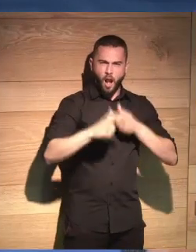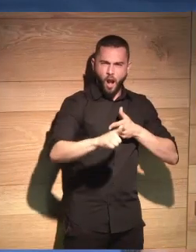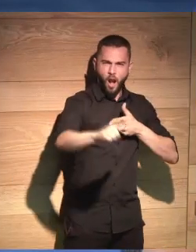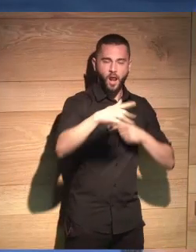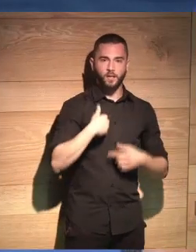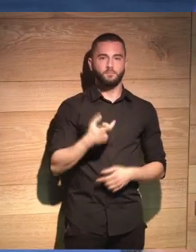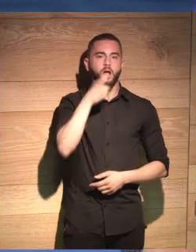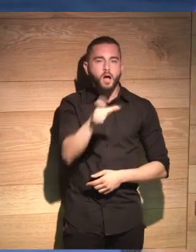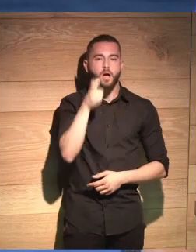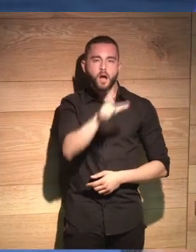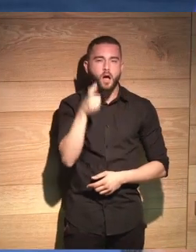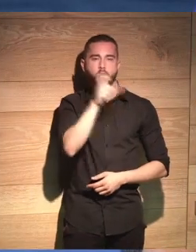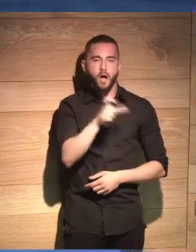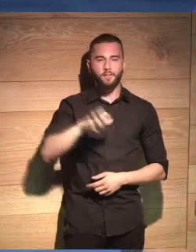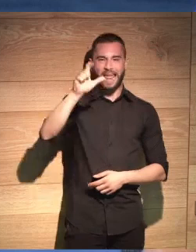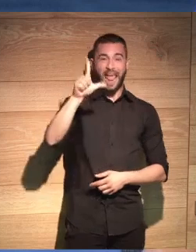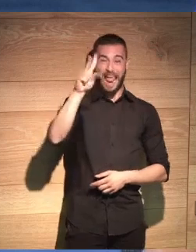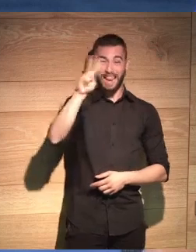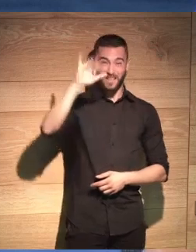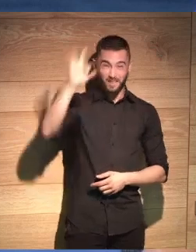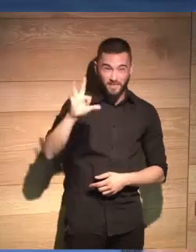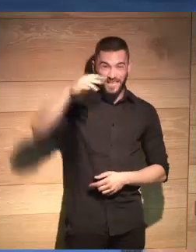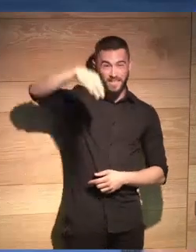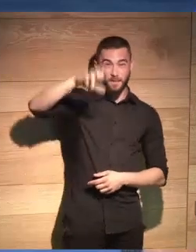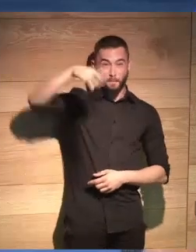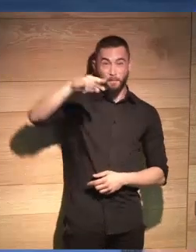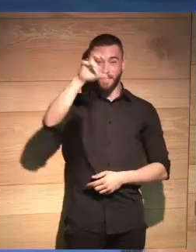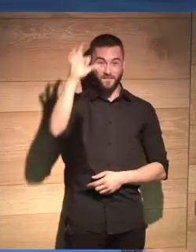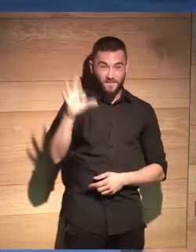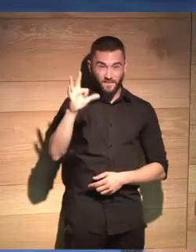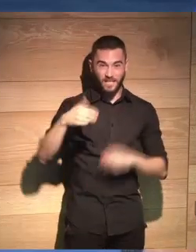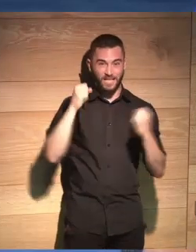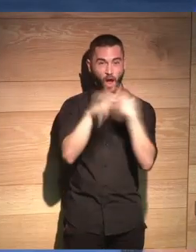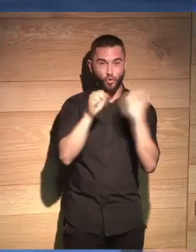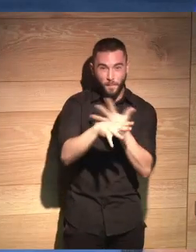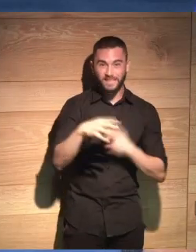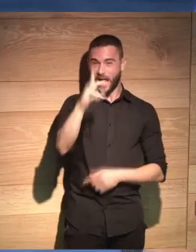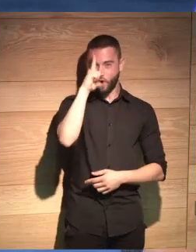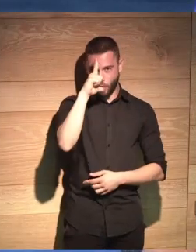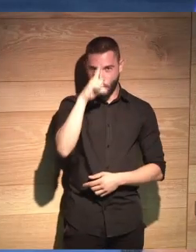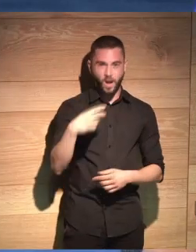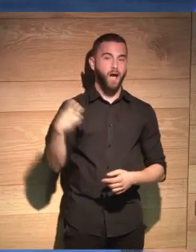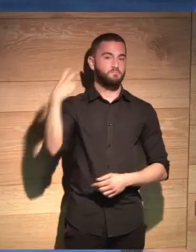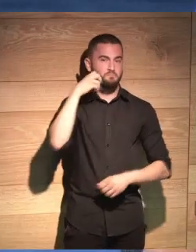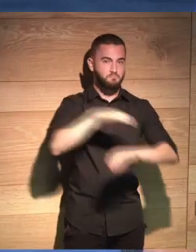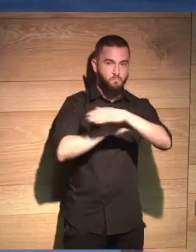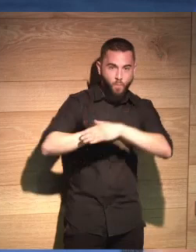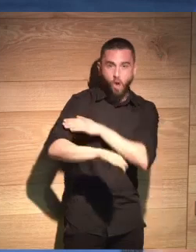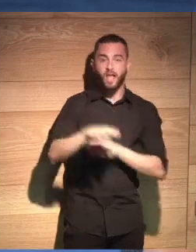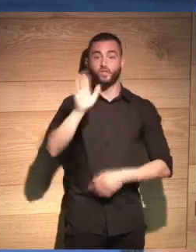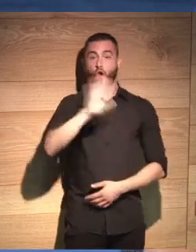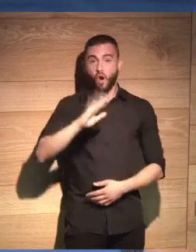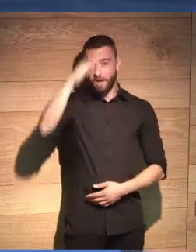como Elvis, palabras como Memphis, como autopista y luna y botas, y hola,